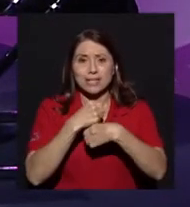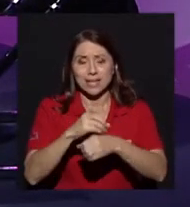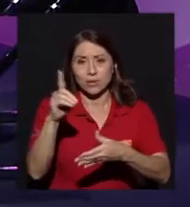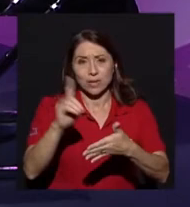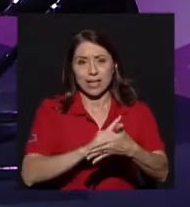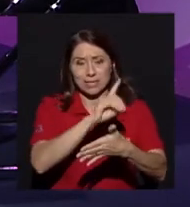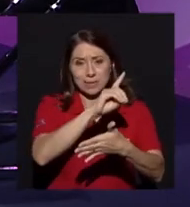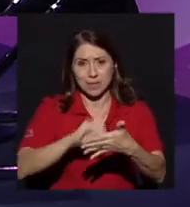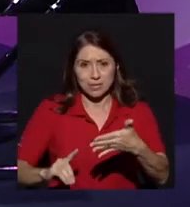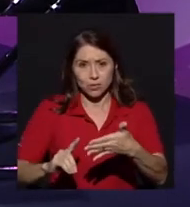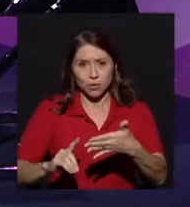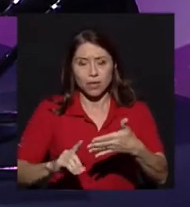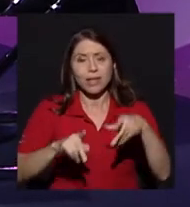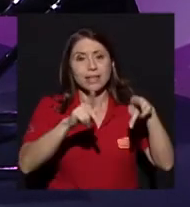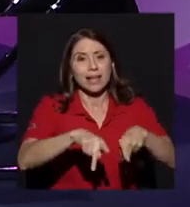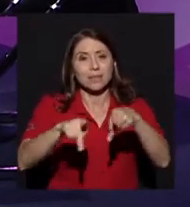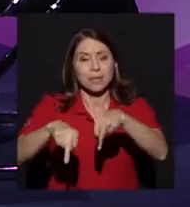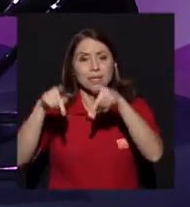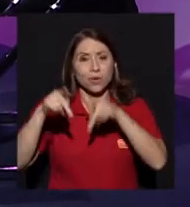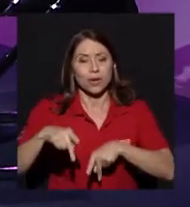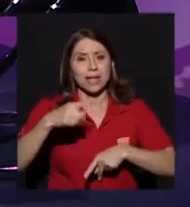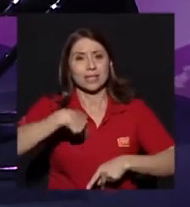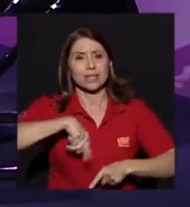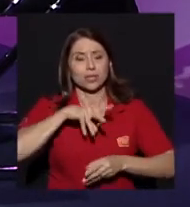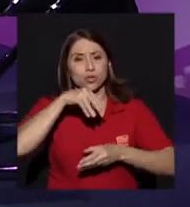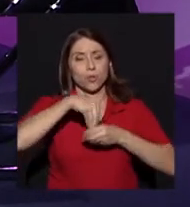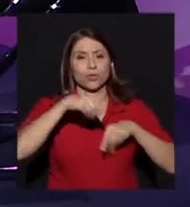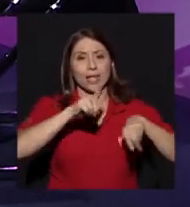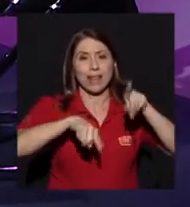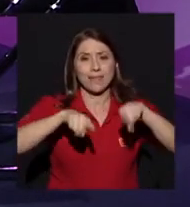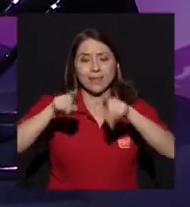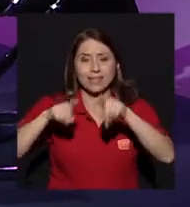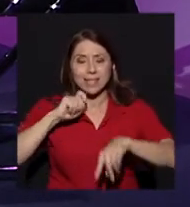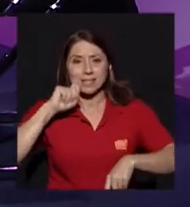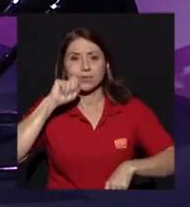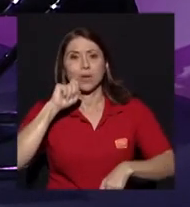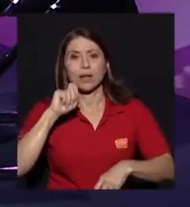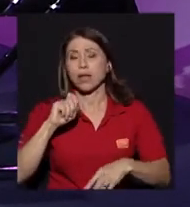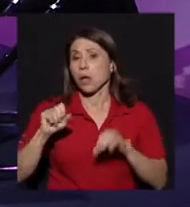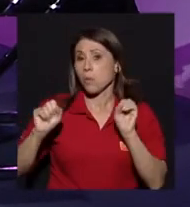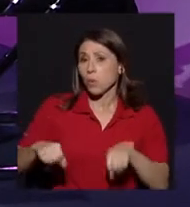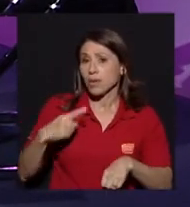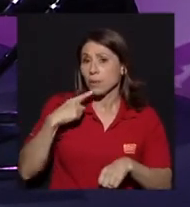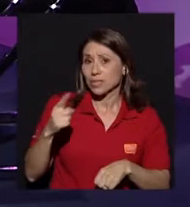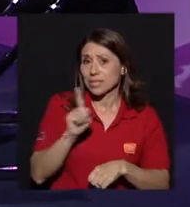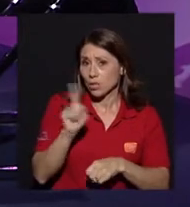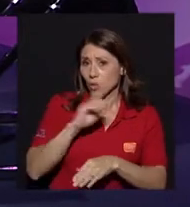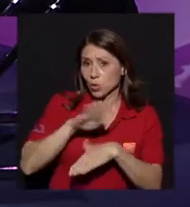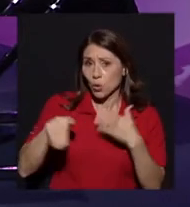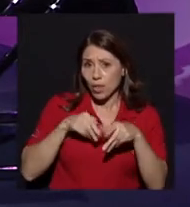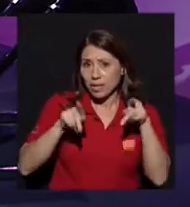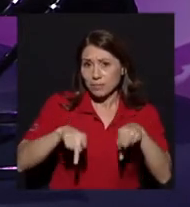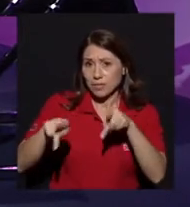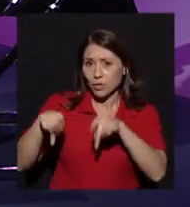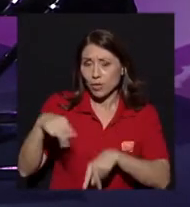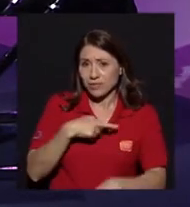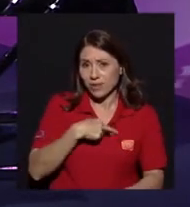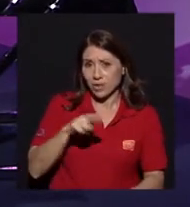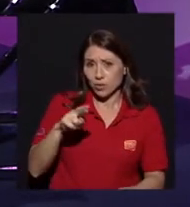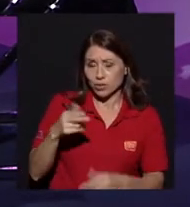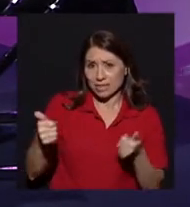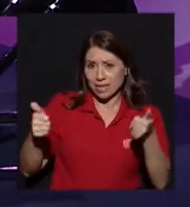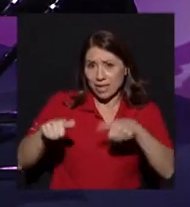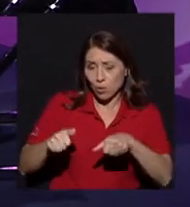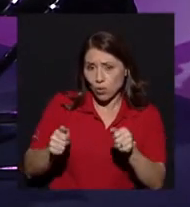de las personas que son los de la diversidad podríamos decir que no todas las personas que se dicen religiosas estarían de acuerdo